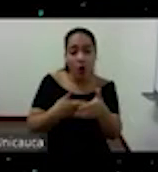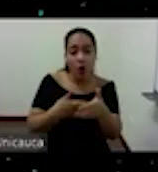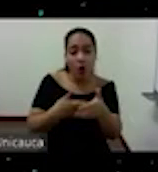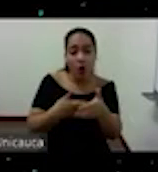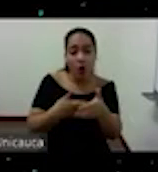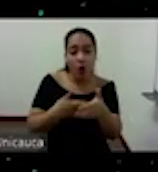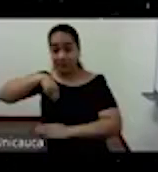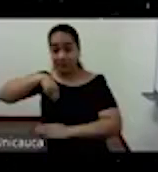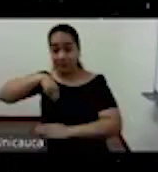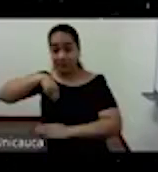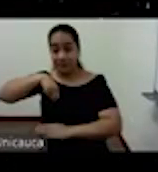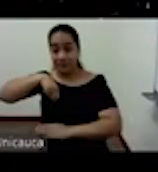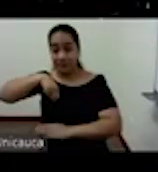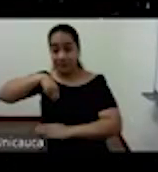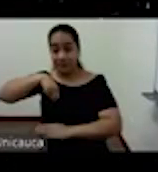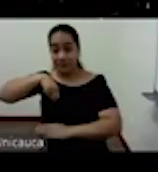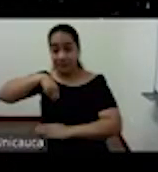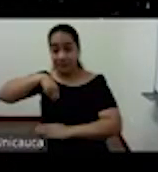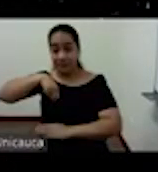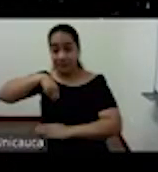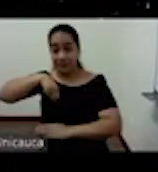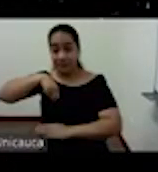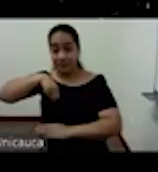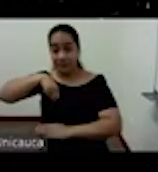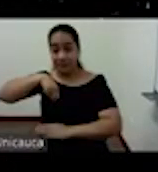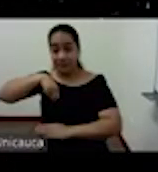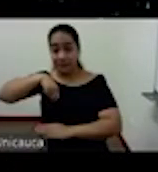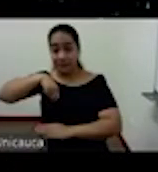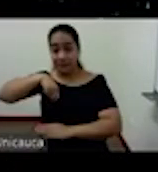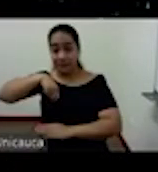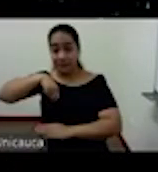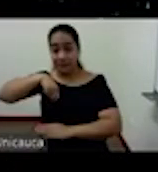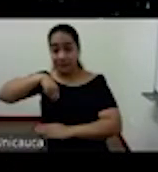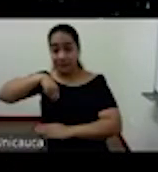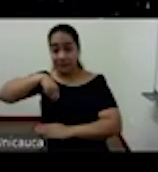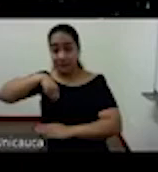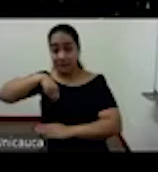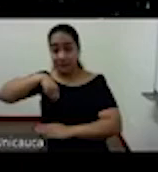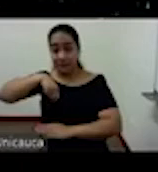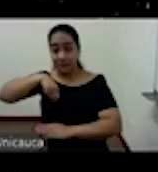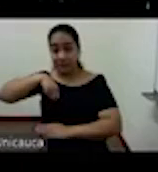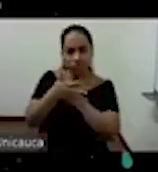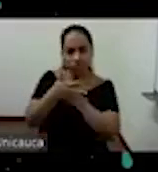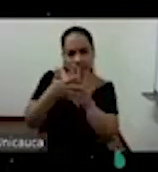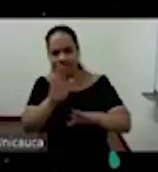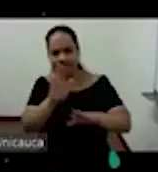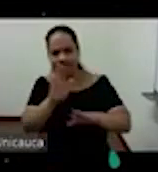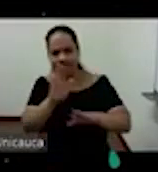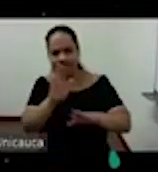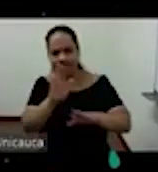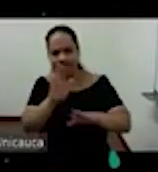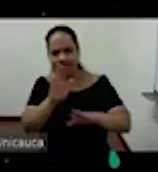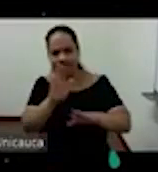se instaura como el nuevo poder masculino, sino que refuerza la idea de un nuevo orden, donde